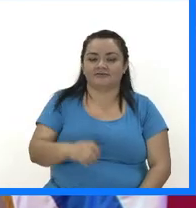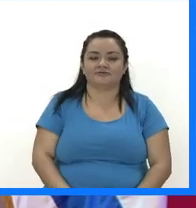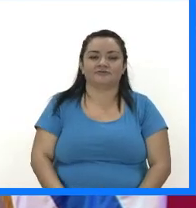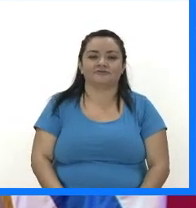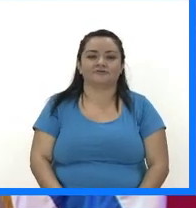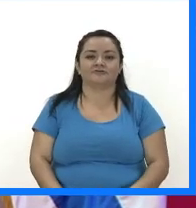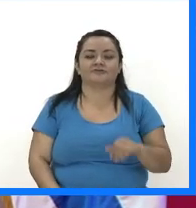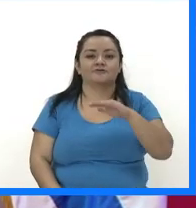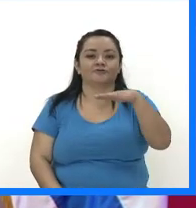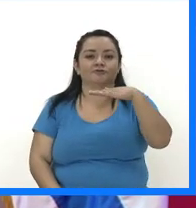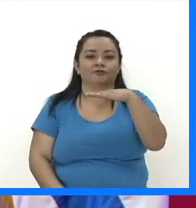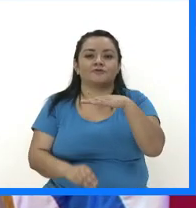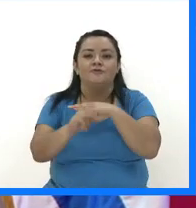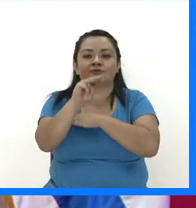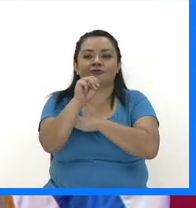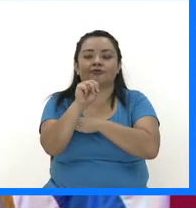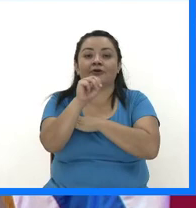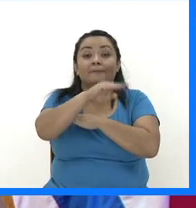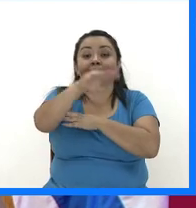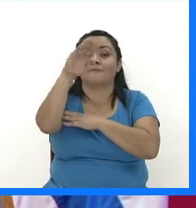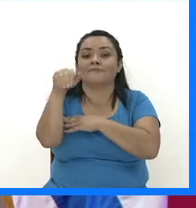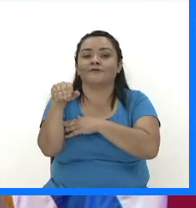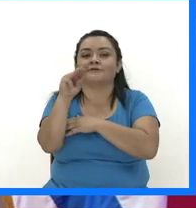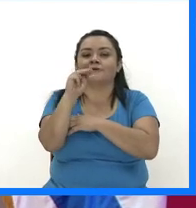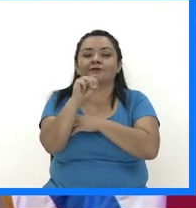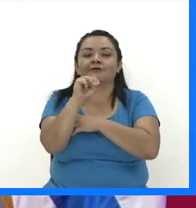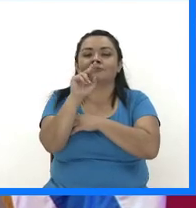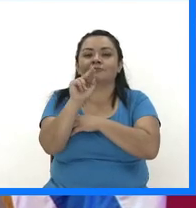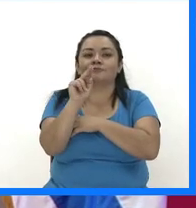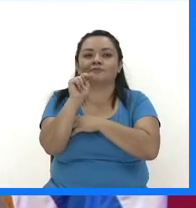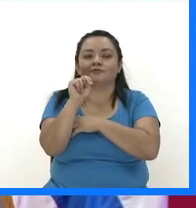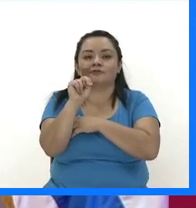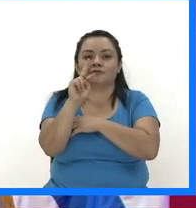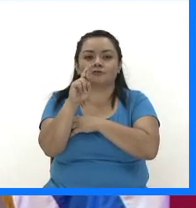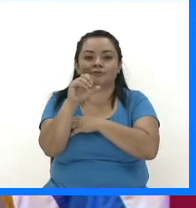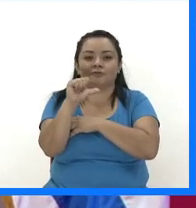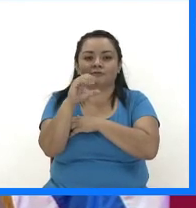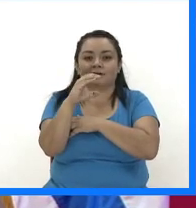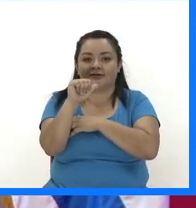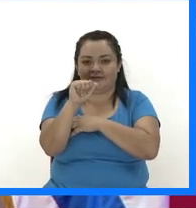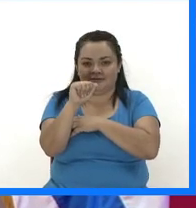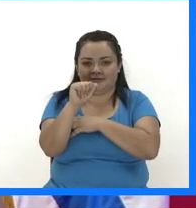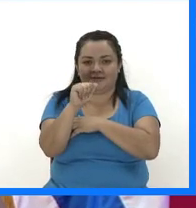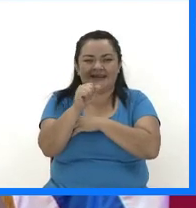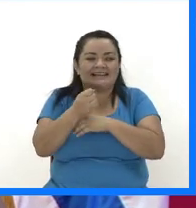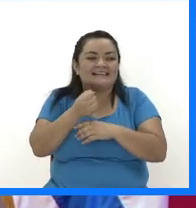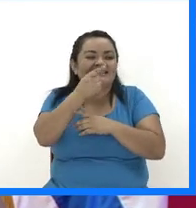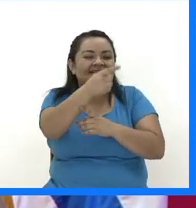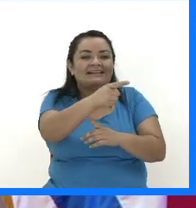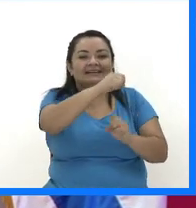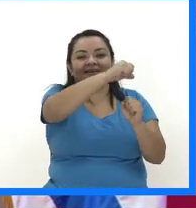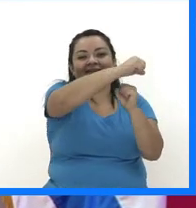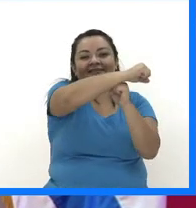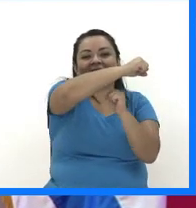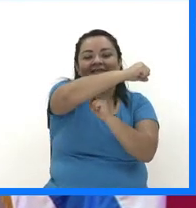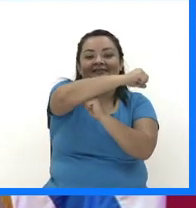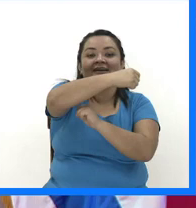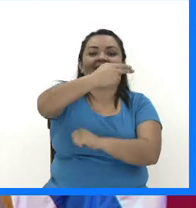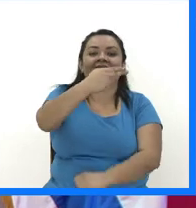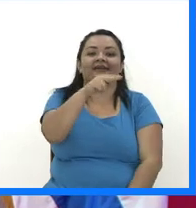mujer acá es el monte que queda en el puerto de haifa como se llama el puerto haifa